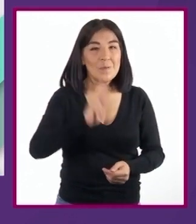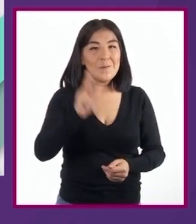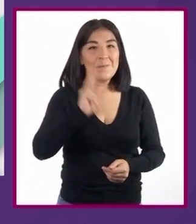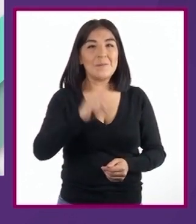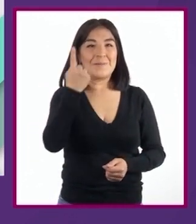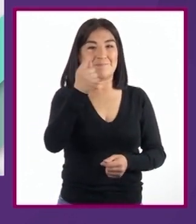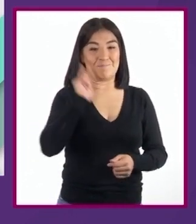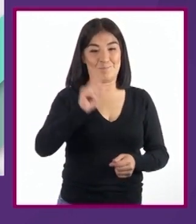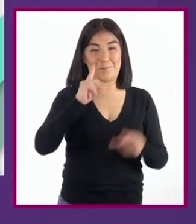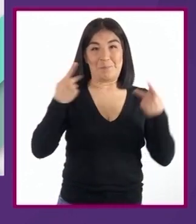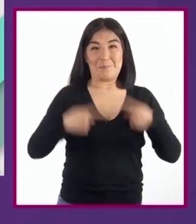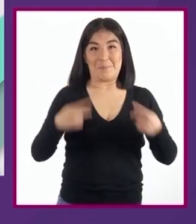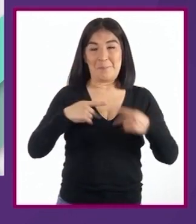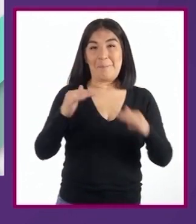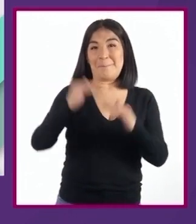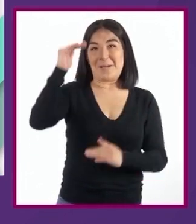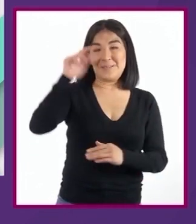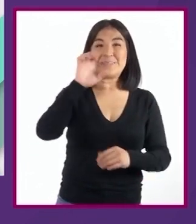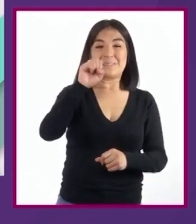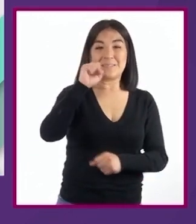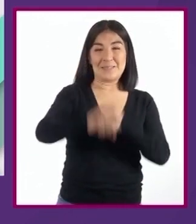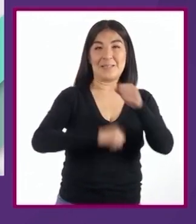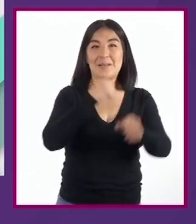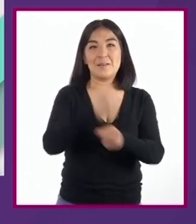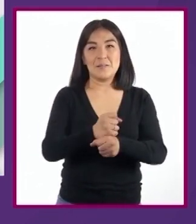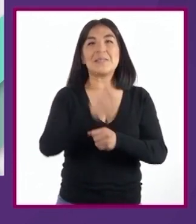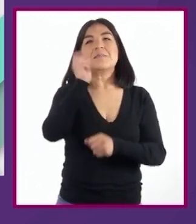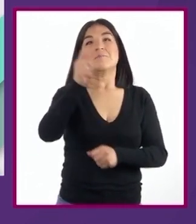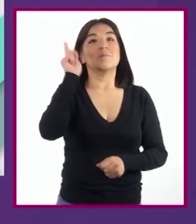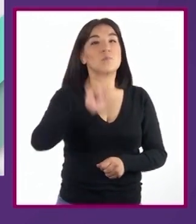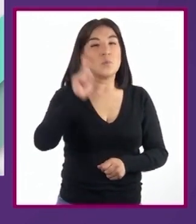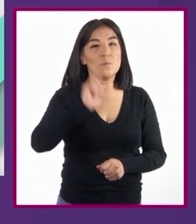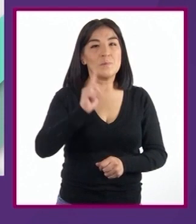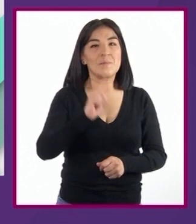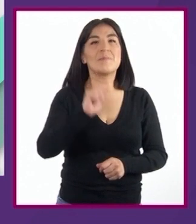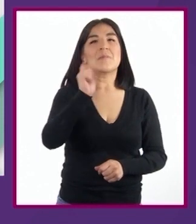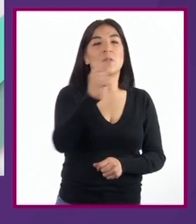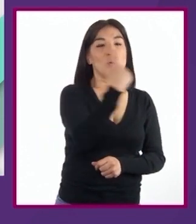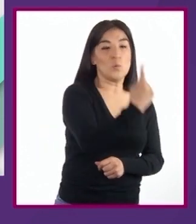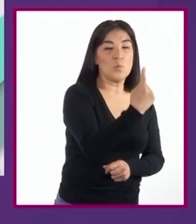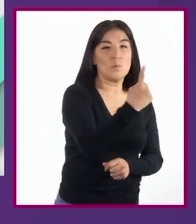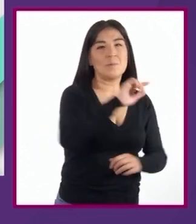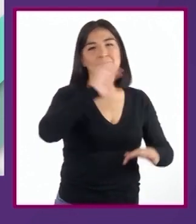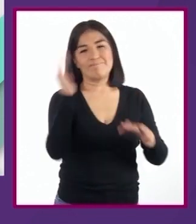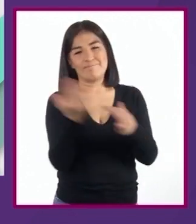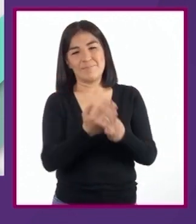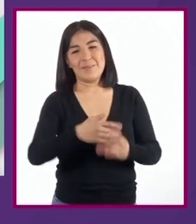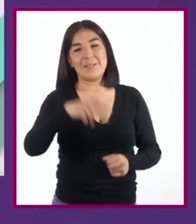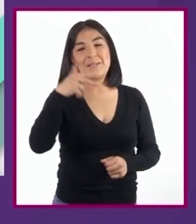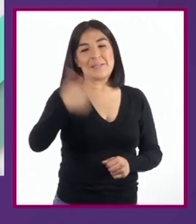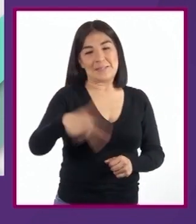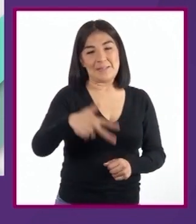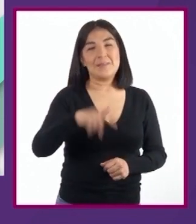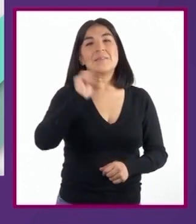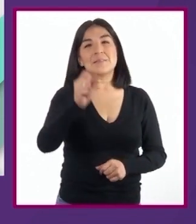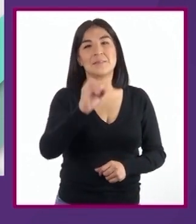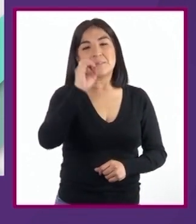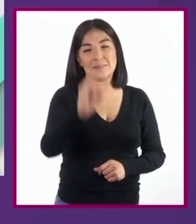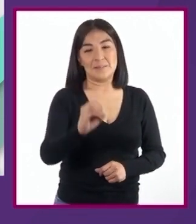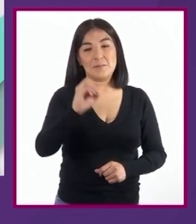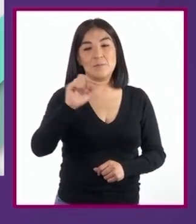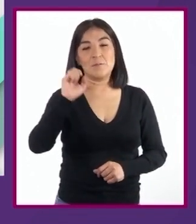una persona mayor de 60 años sea mujer es de 1 entre 13, que es igual